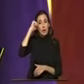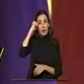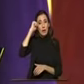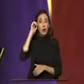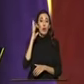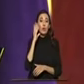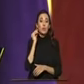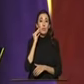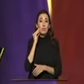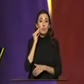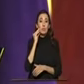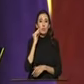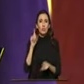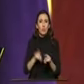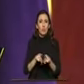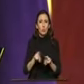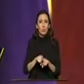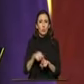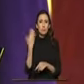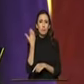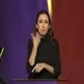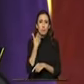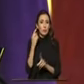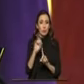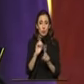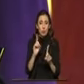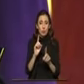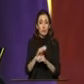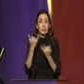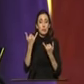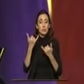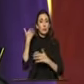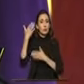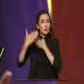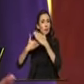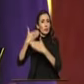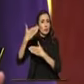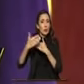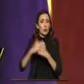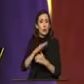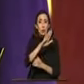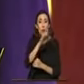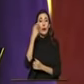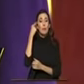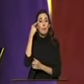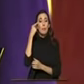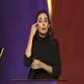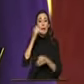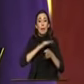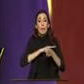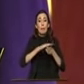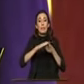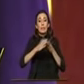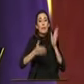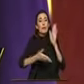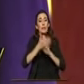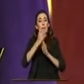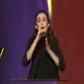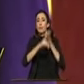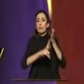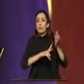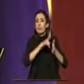Cuidado, no en sentencia. Esa lección tiene una historia. Imagínense ustedes una invitación a viajar en un